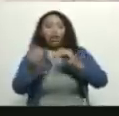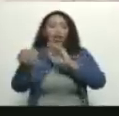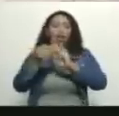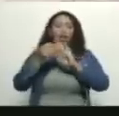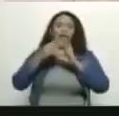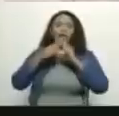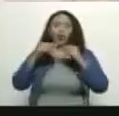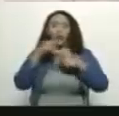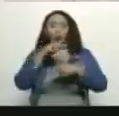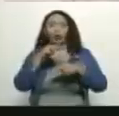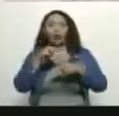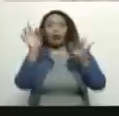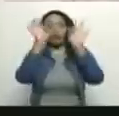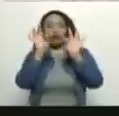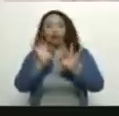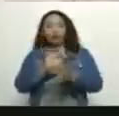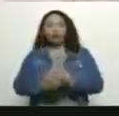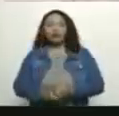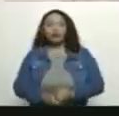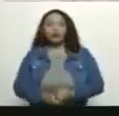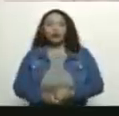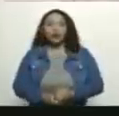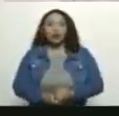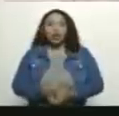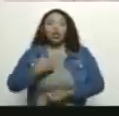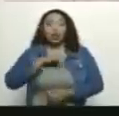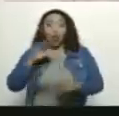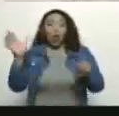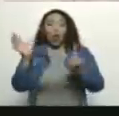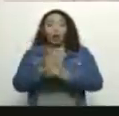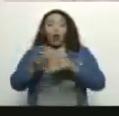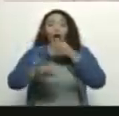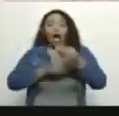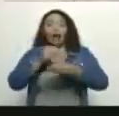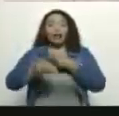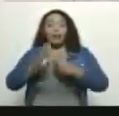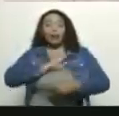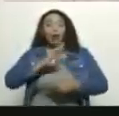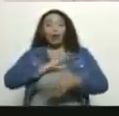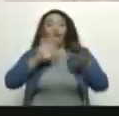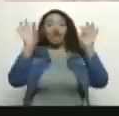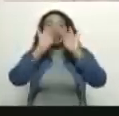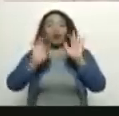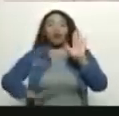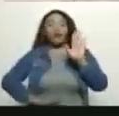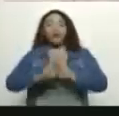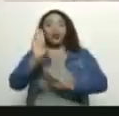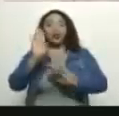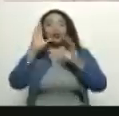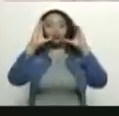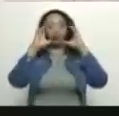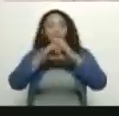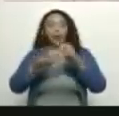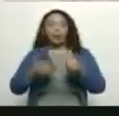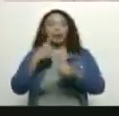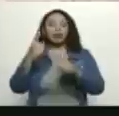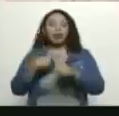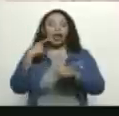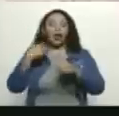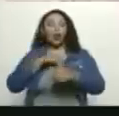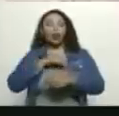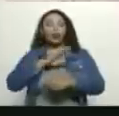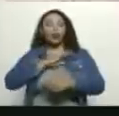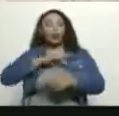los niveles y formas. Hemos logrado consolidar nuestro propio modelo de desarrollo, centrado principalmente en nuestro